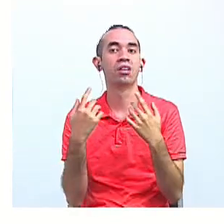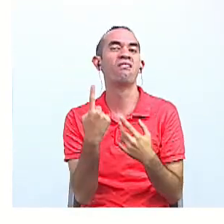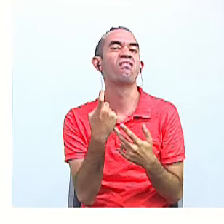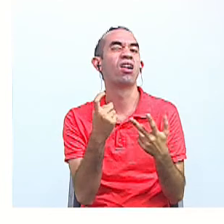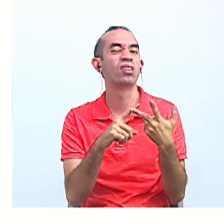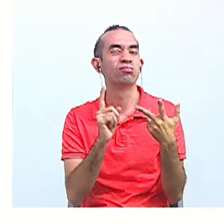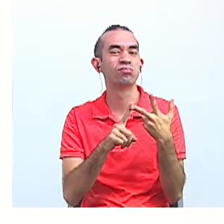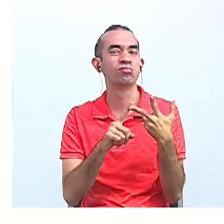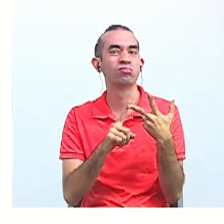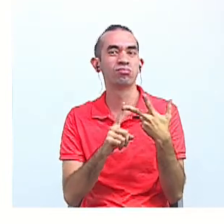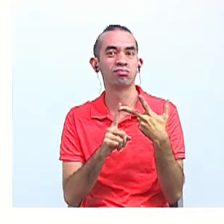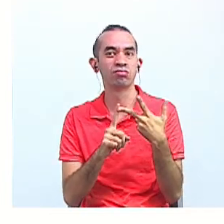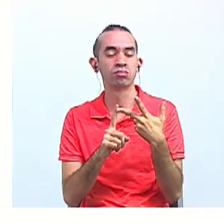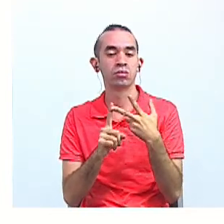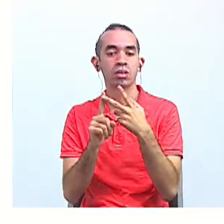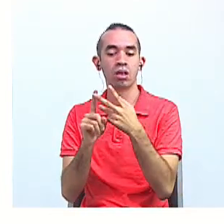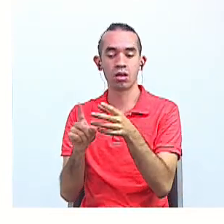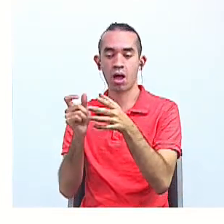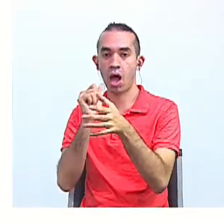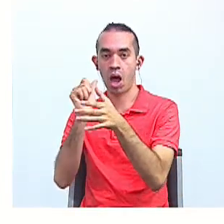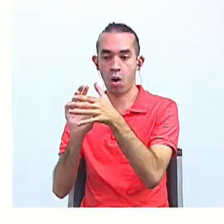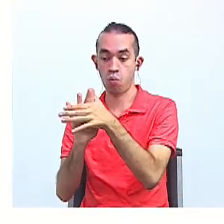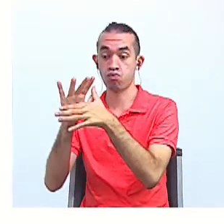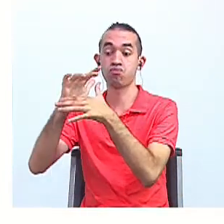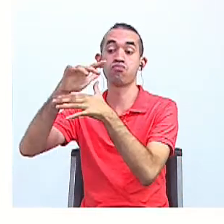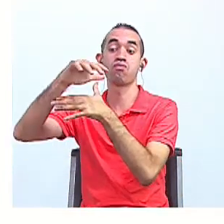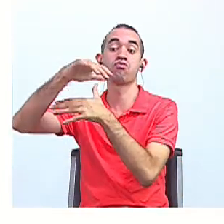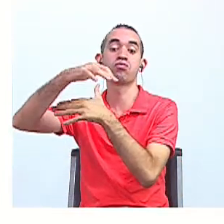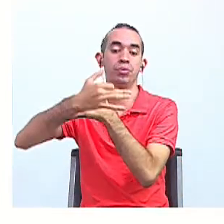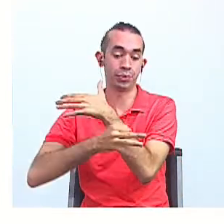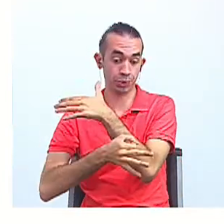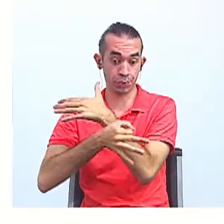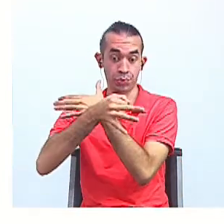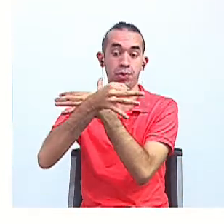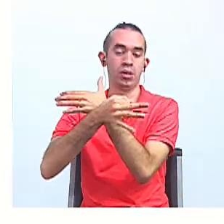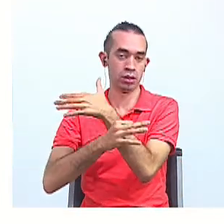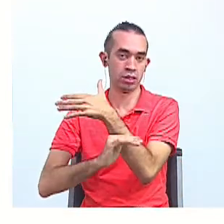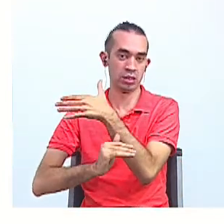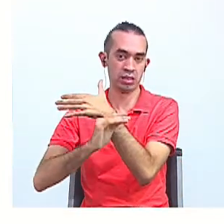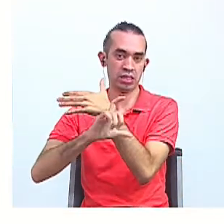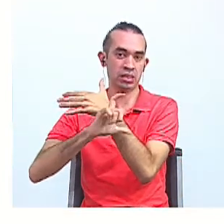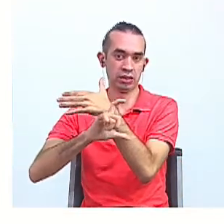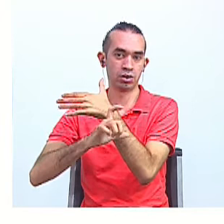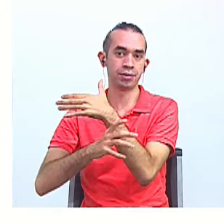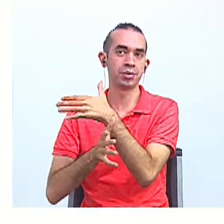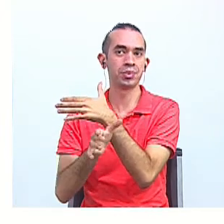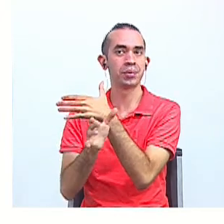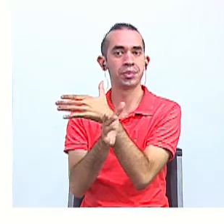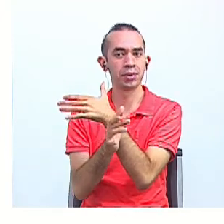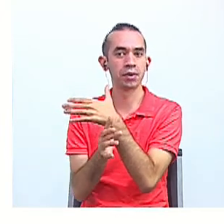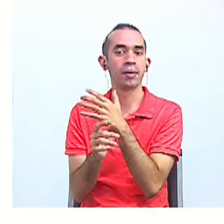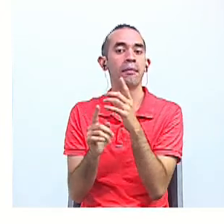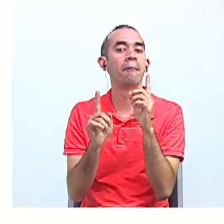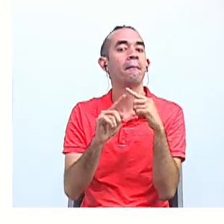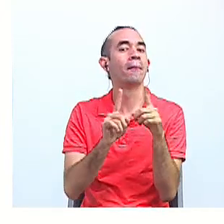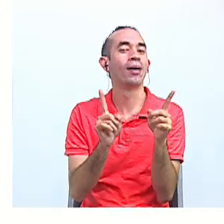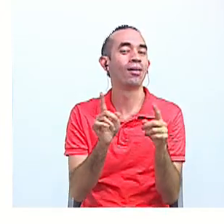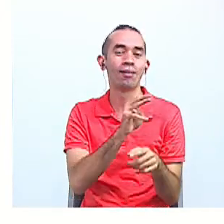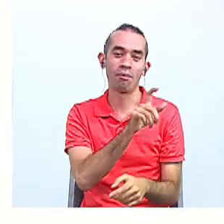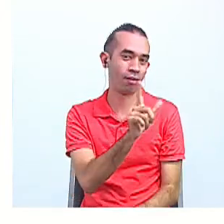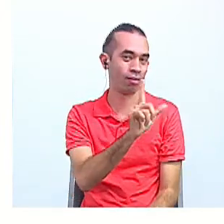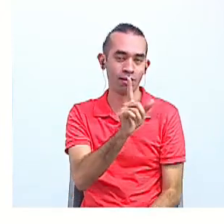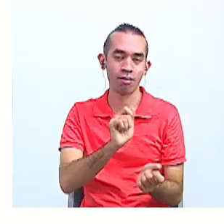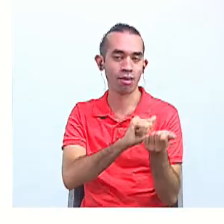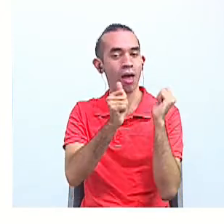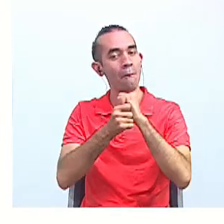el volumen desplazado. Pero en este caso necesitamos el volumen desplazado en metros cúbicos.